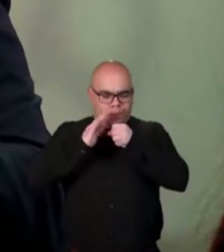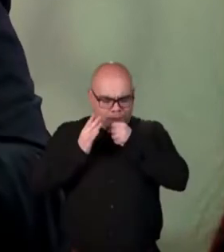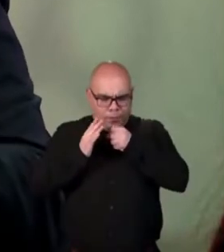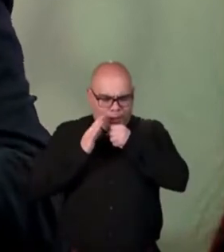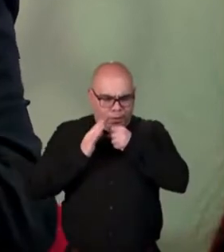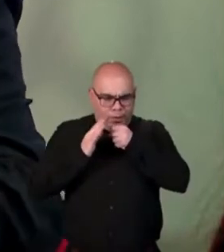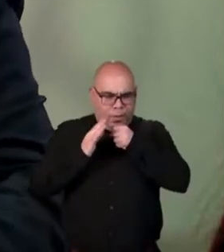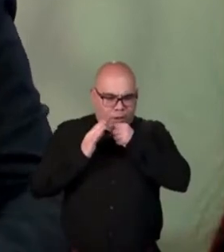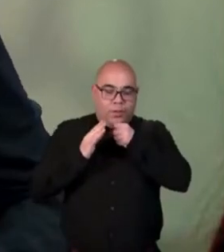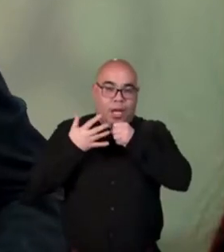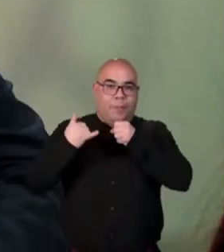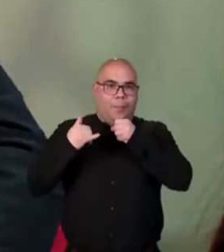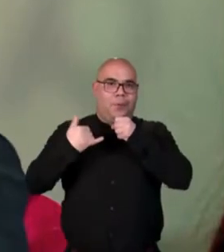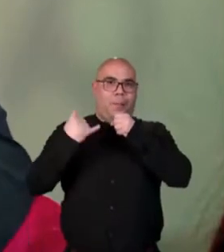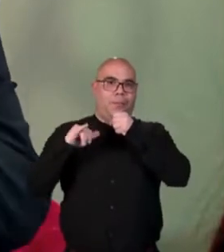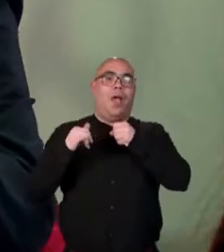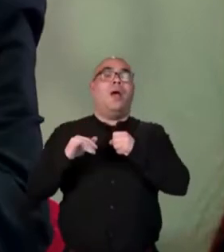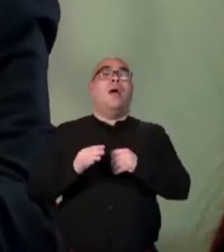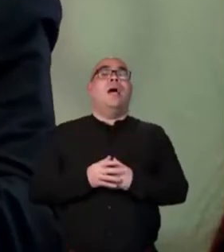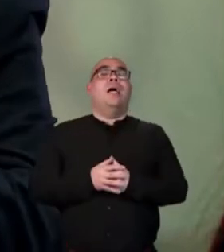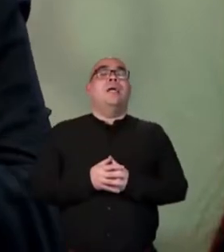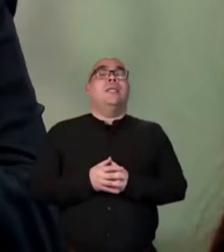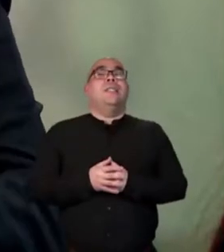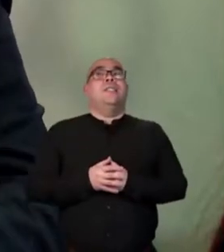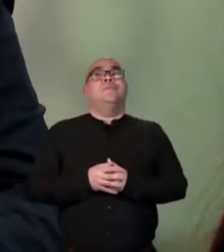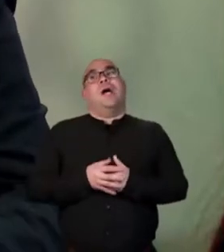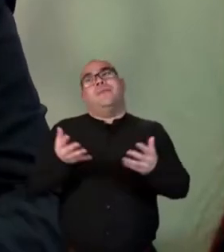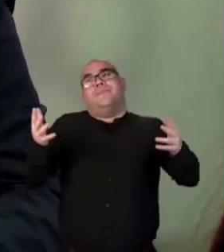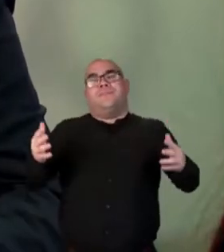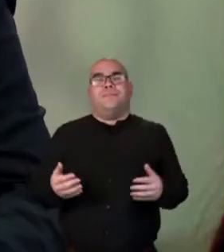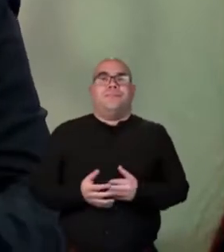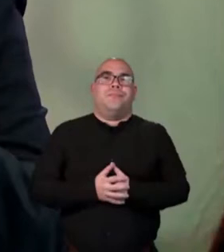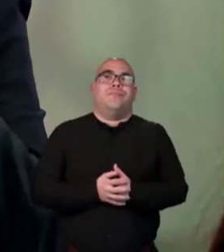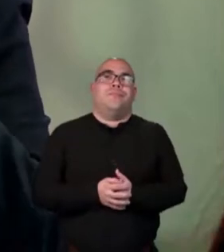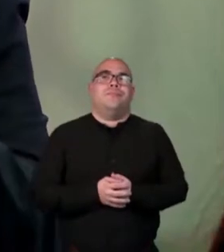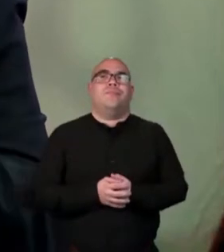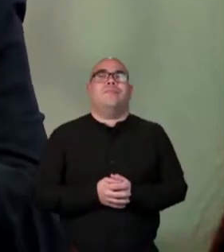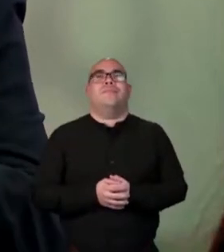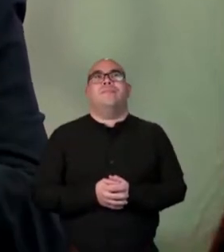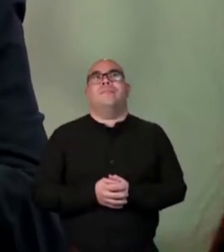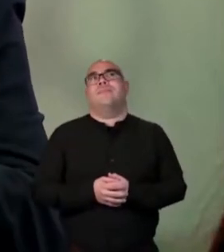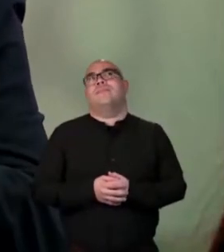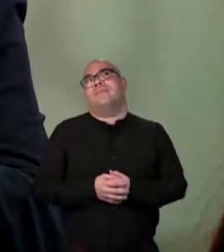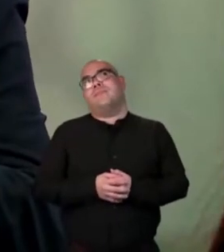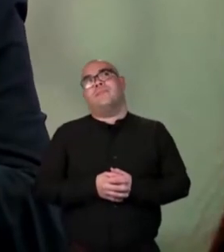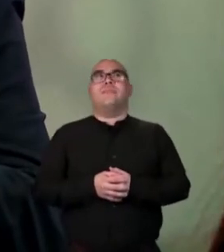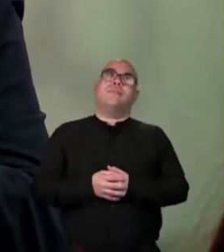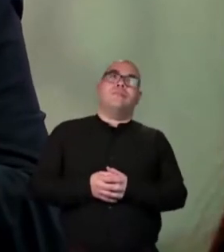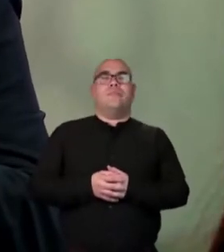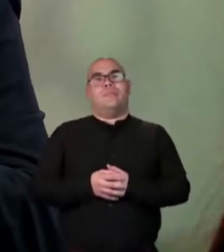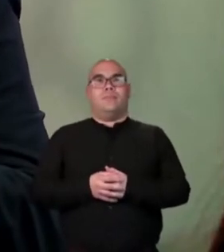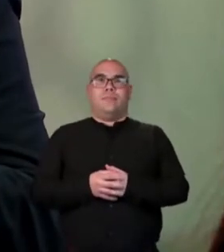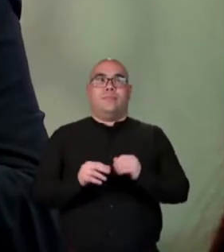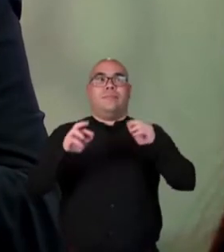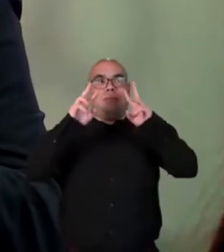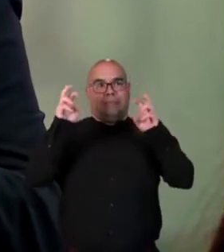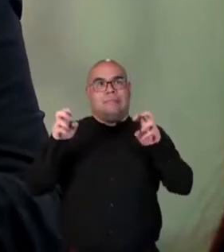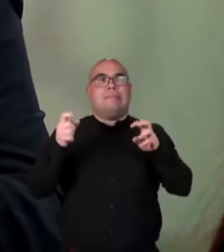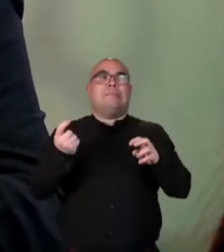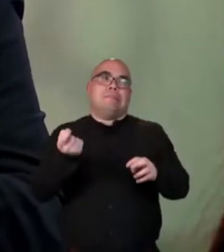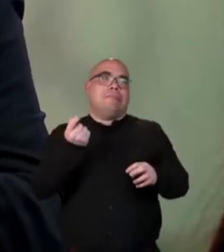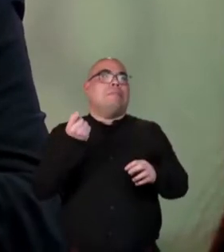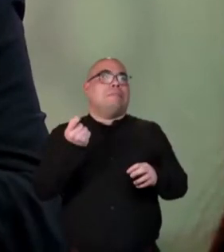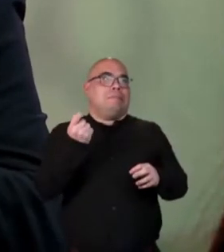hablo dice a ver esto es un tema que es muy álgido que tiene